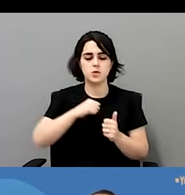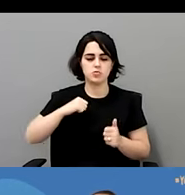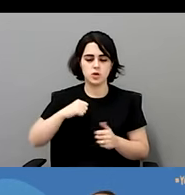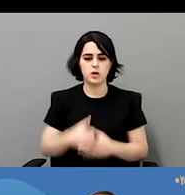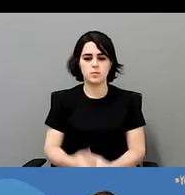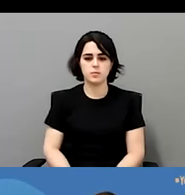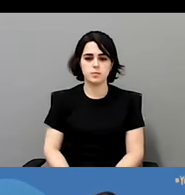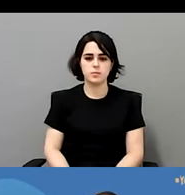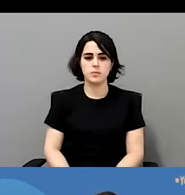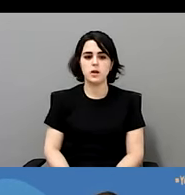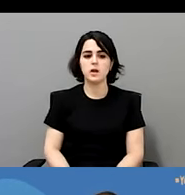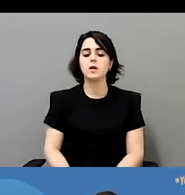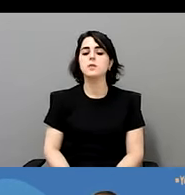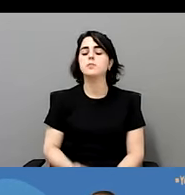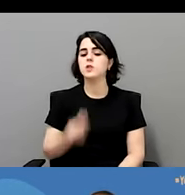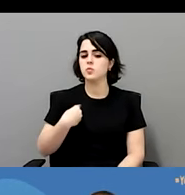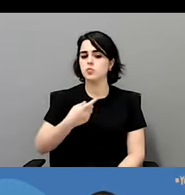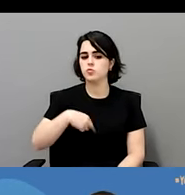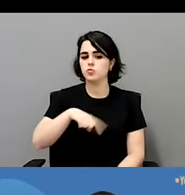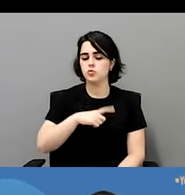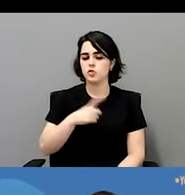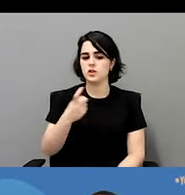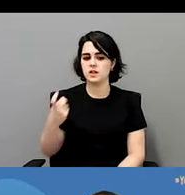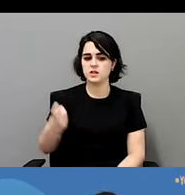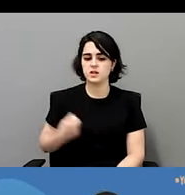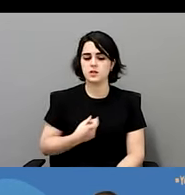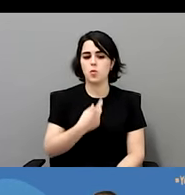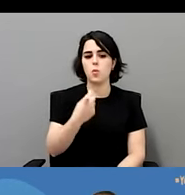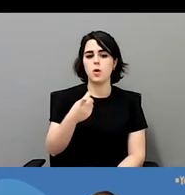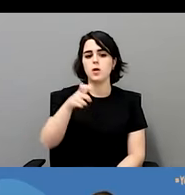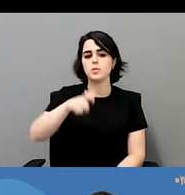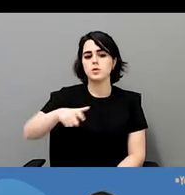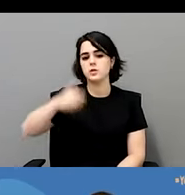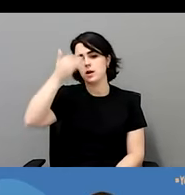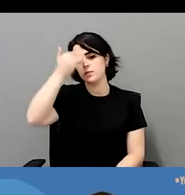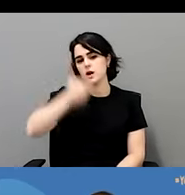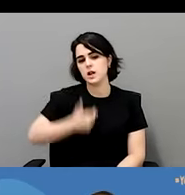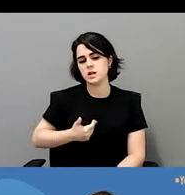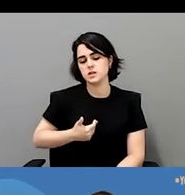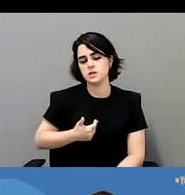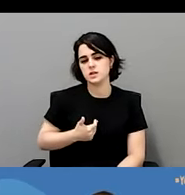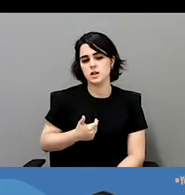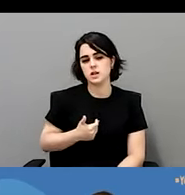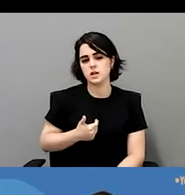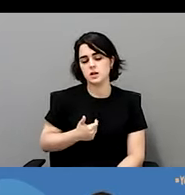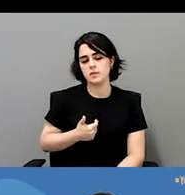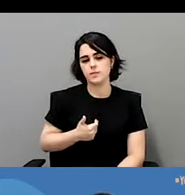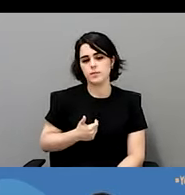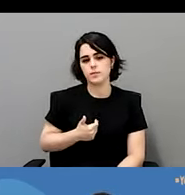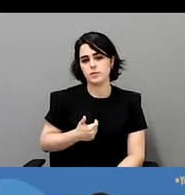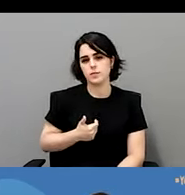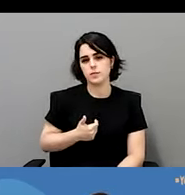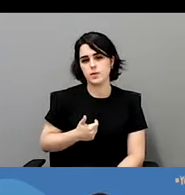necesitemos. Las personas con parálisis cerebral y grandes necesidades